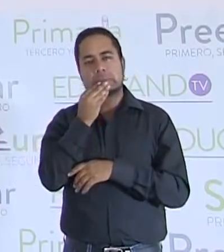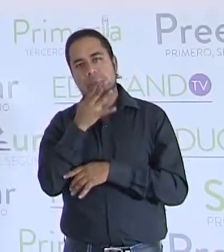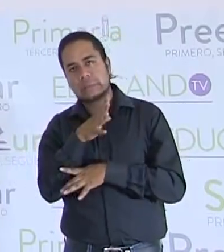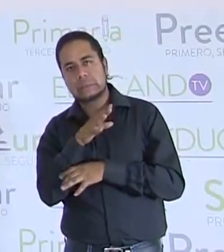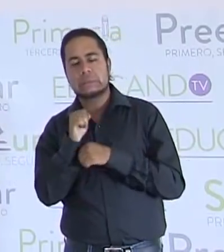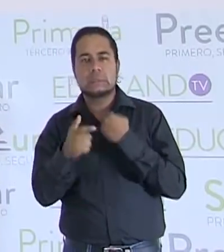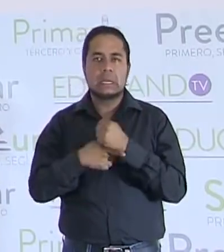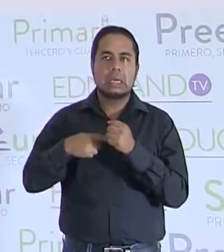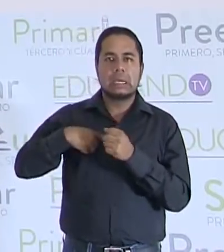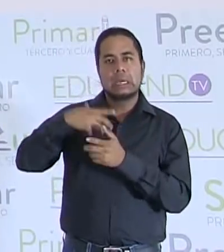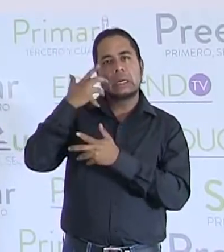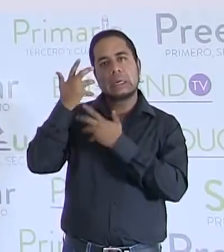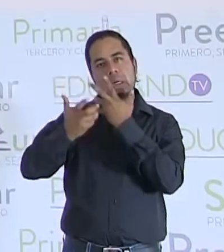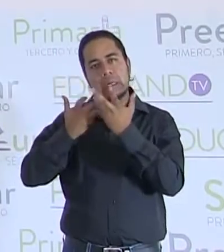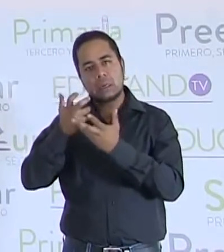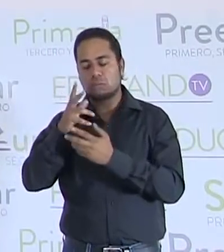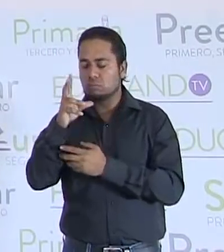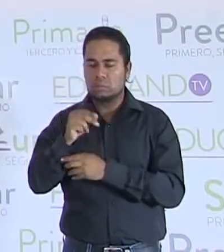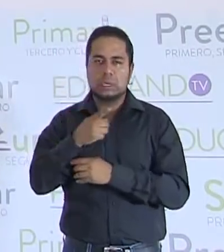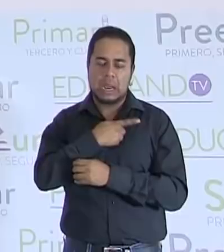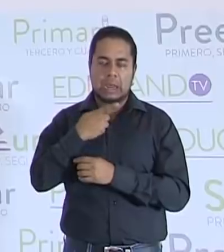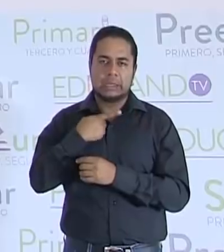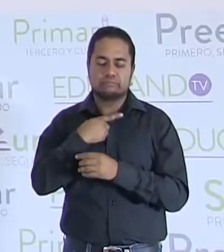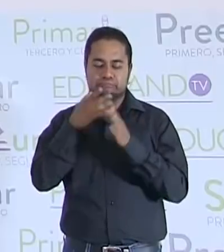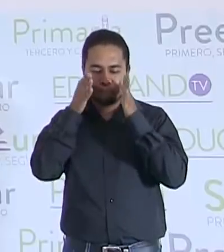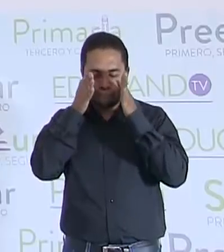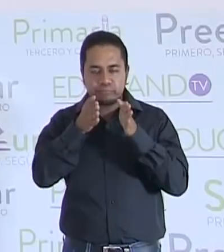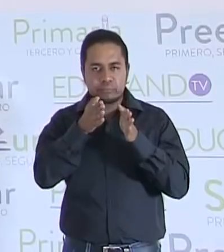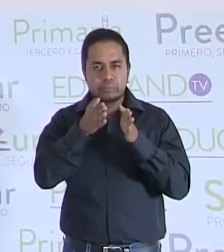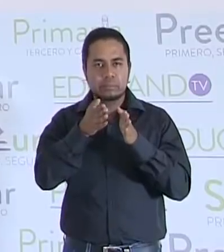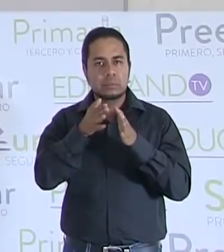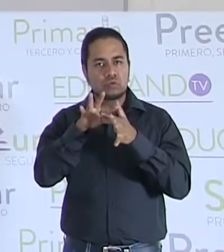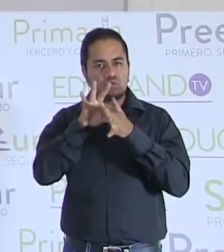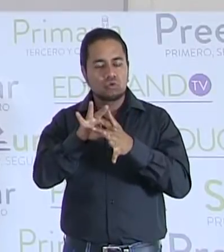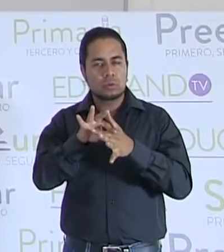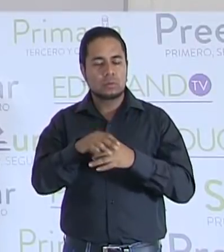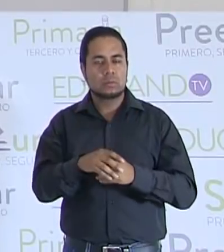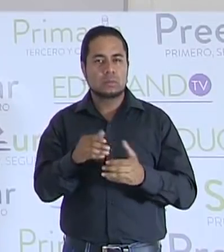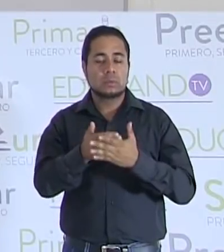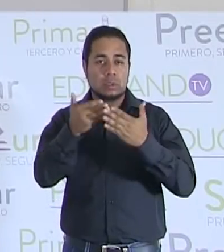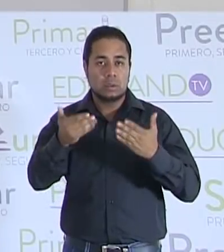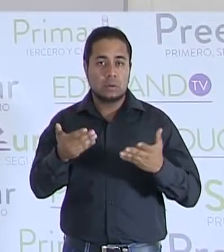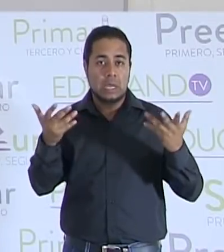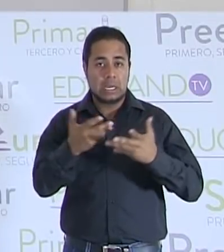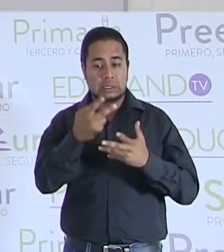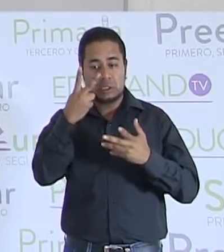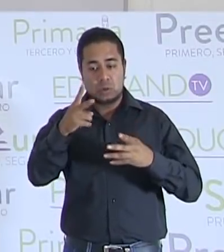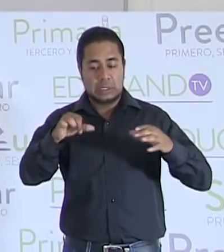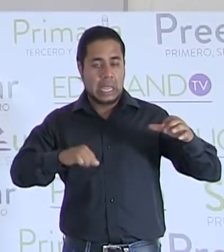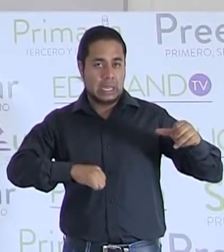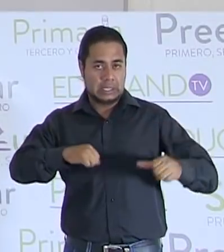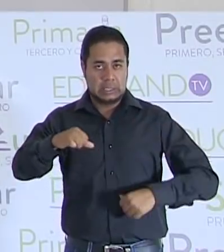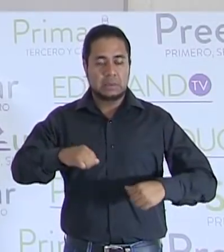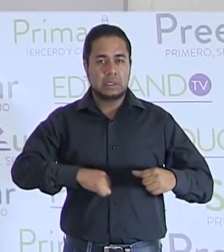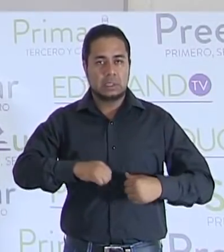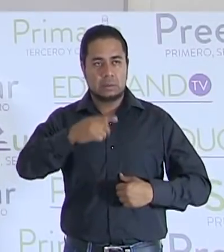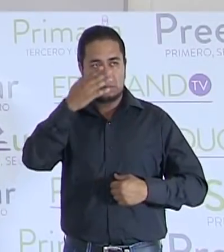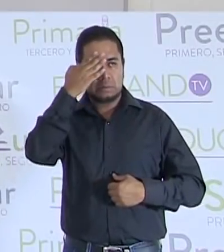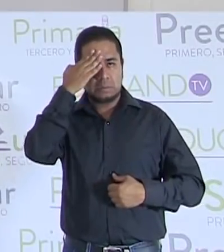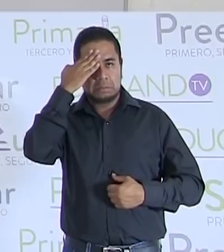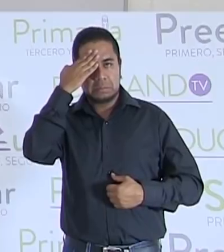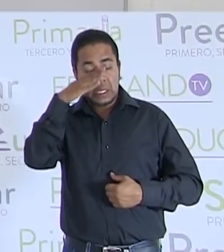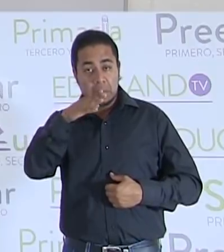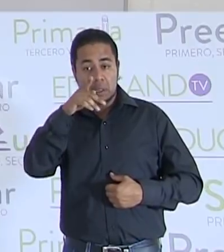posibilidades que nosotros tenemos. Bueno, entonces ahora vamos a hacer 2 ejercicios para ver si nos